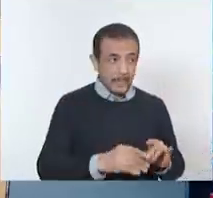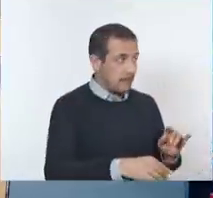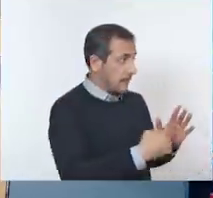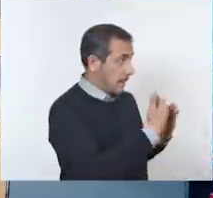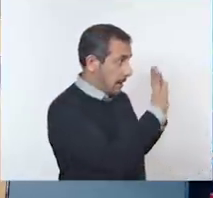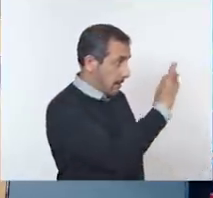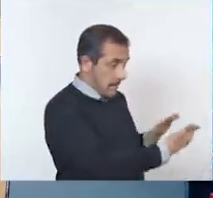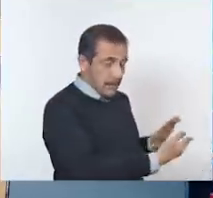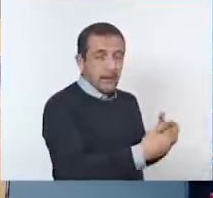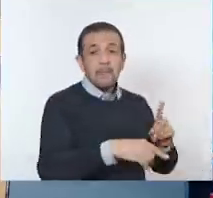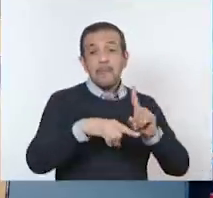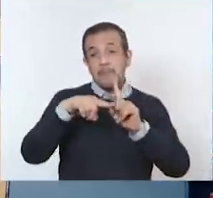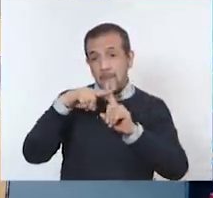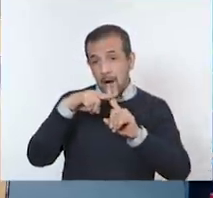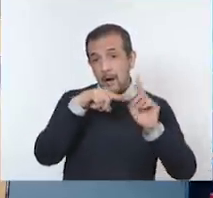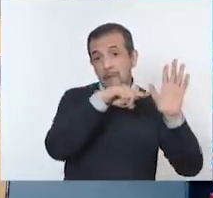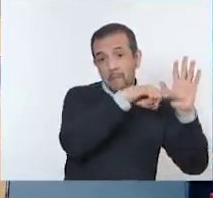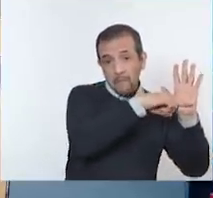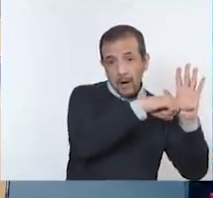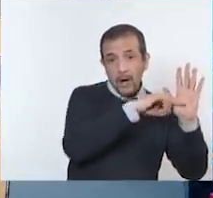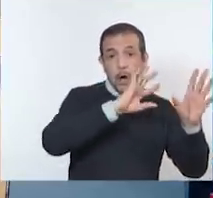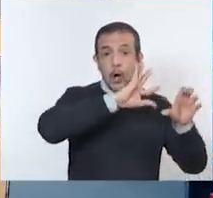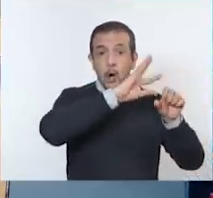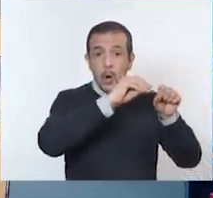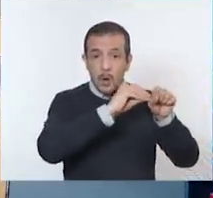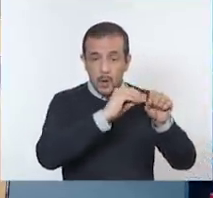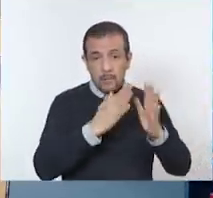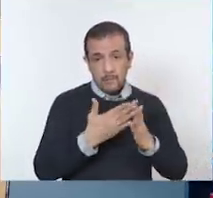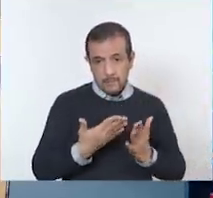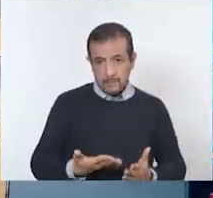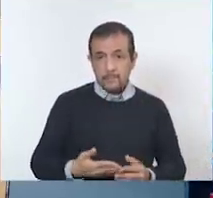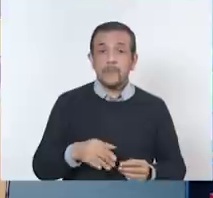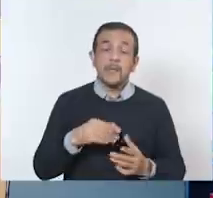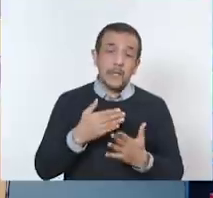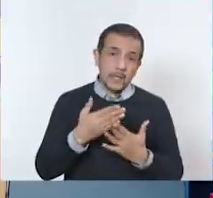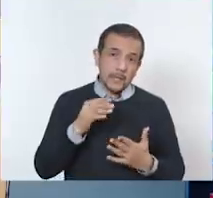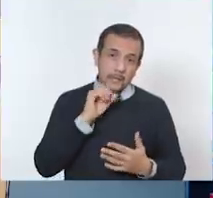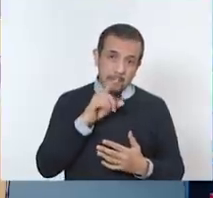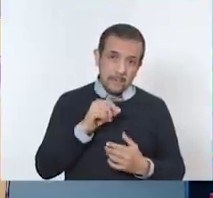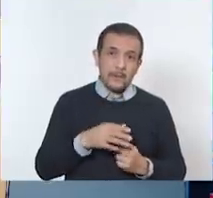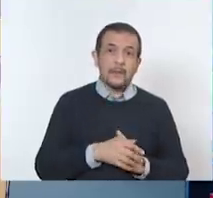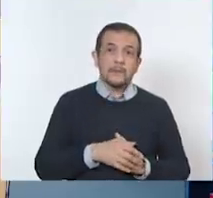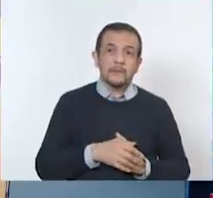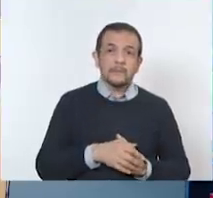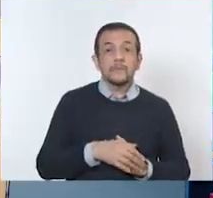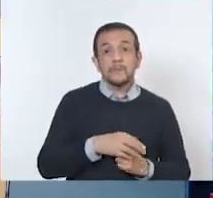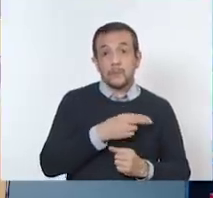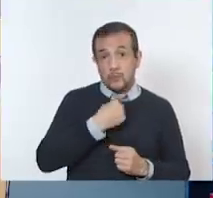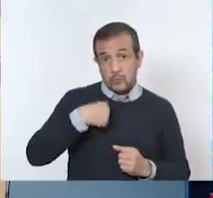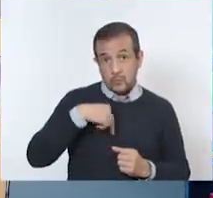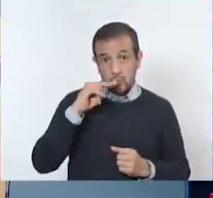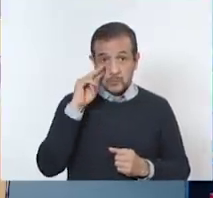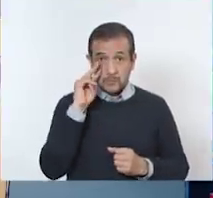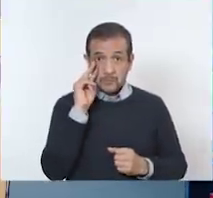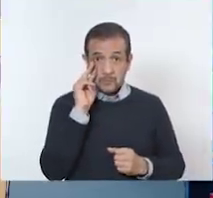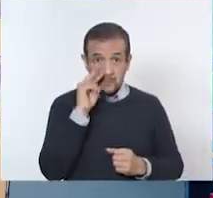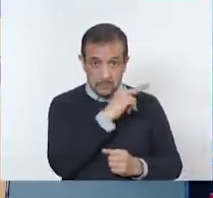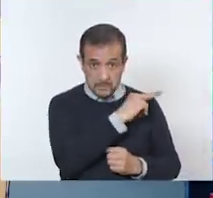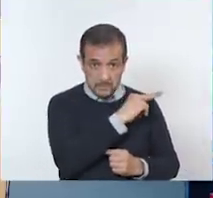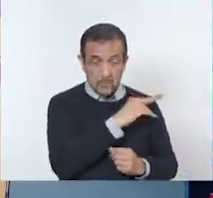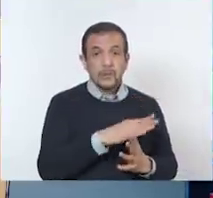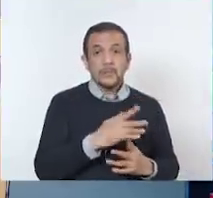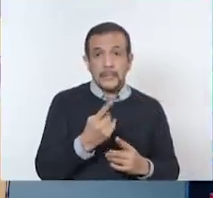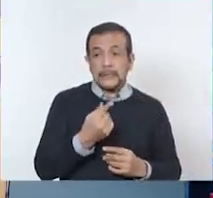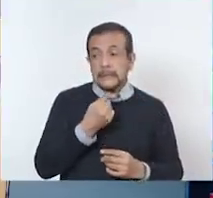acciones con consecuencias positivas y negativas completas. Y pues, como hemos visto,